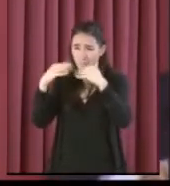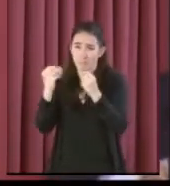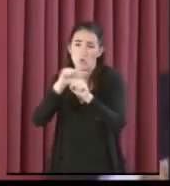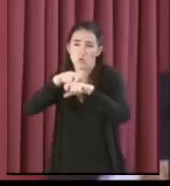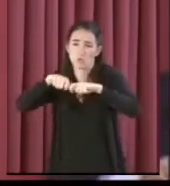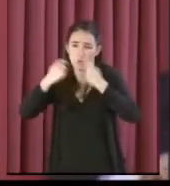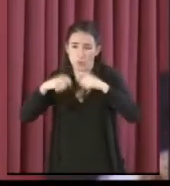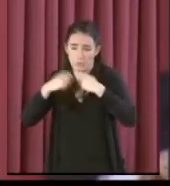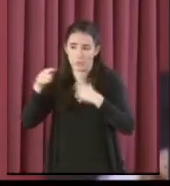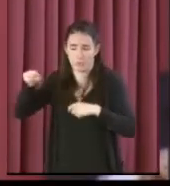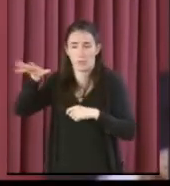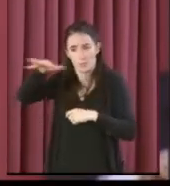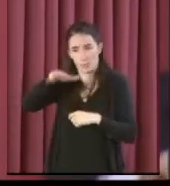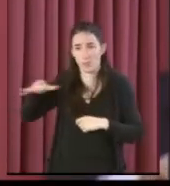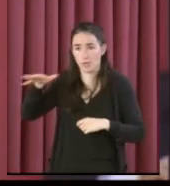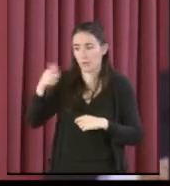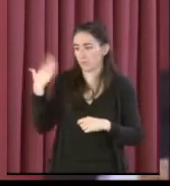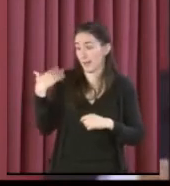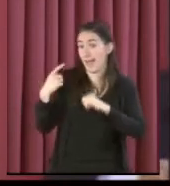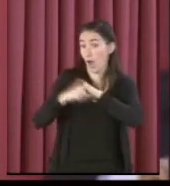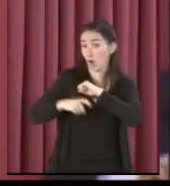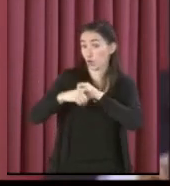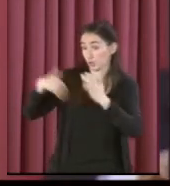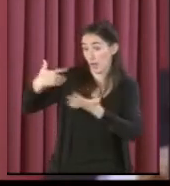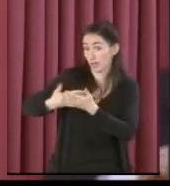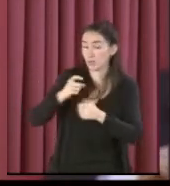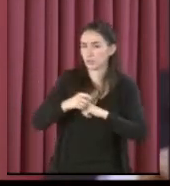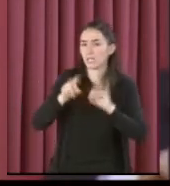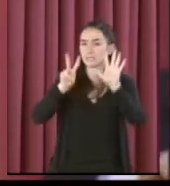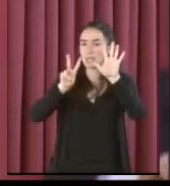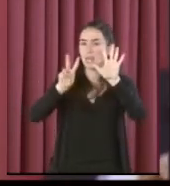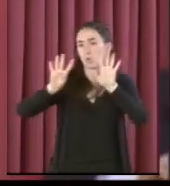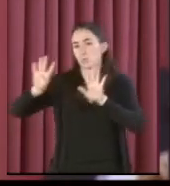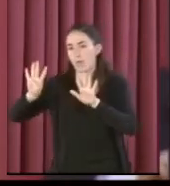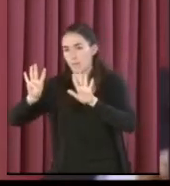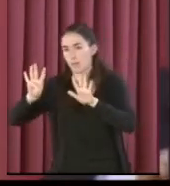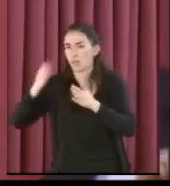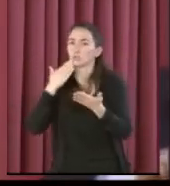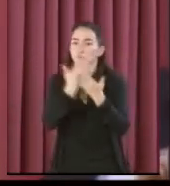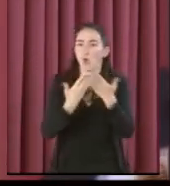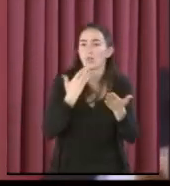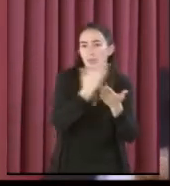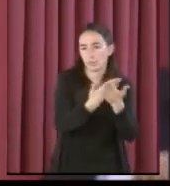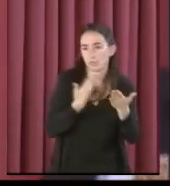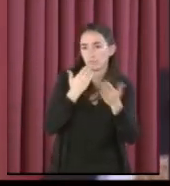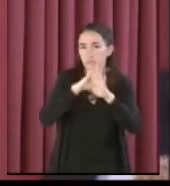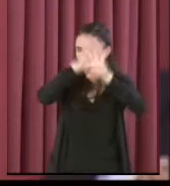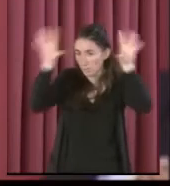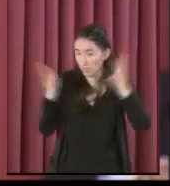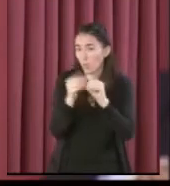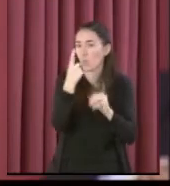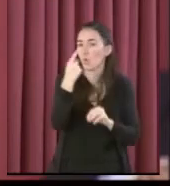rehabilitación. En concreto, hasta agosto se han tramitado 69 expedientes que conllevan una subvención global de